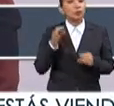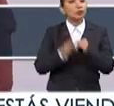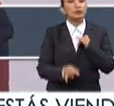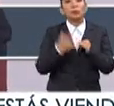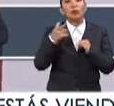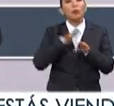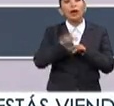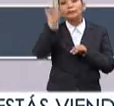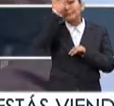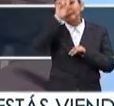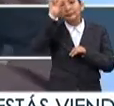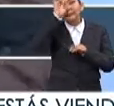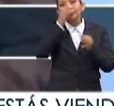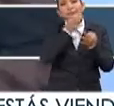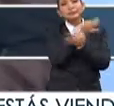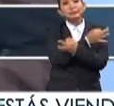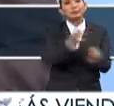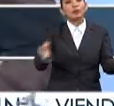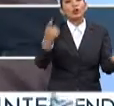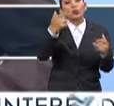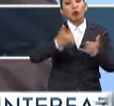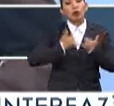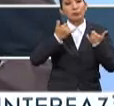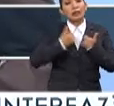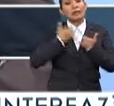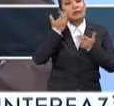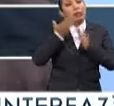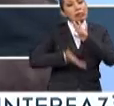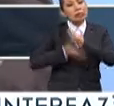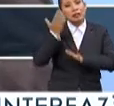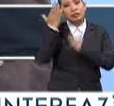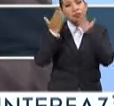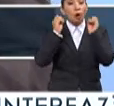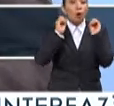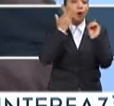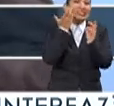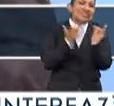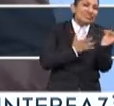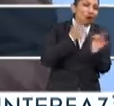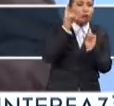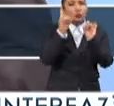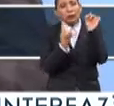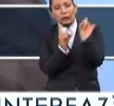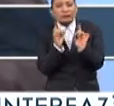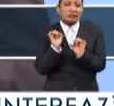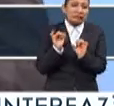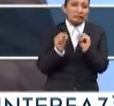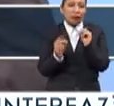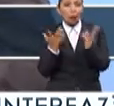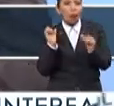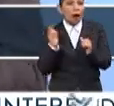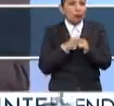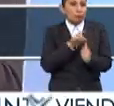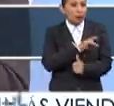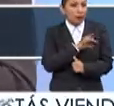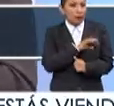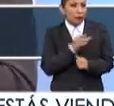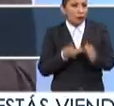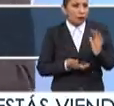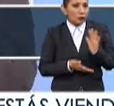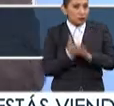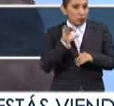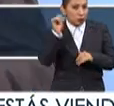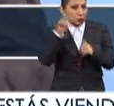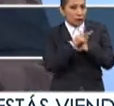alejando lo que le dirías a un joven que está por irse de estudiar o que quiere o que está dudando y gran corte en algún tipo de miedo salir del